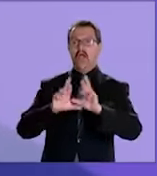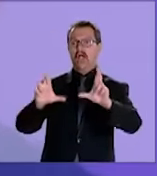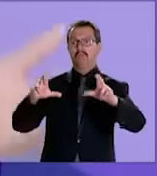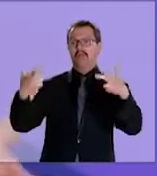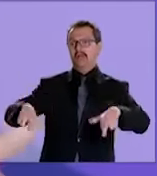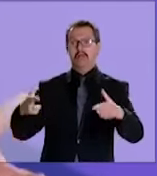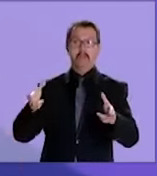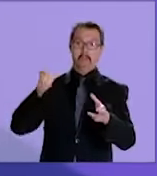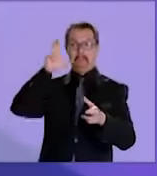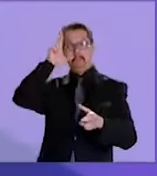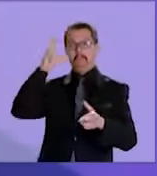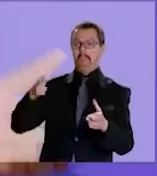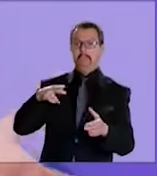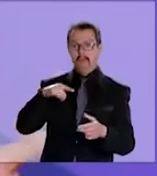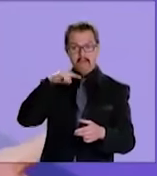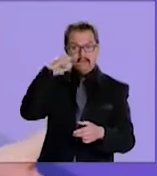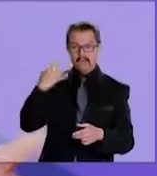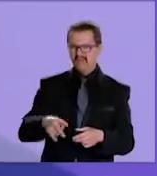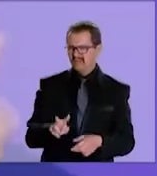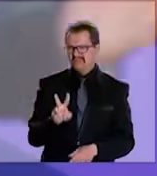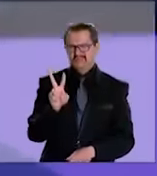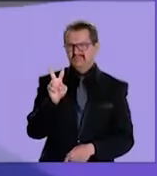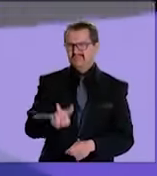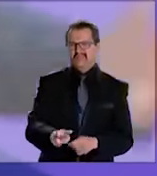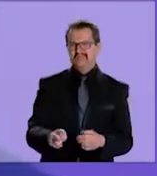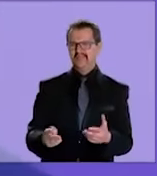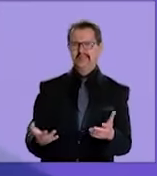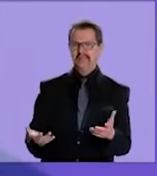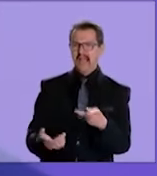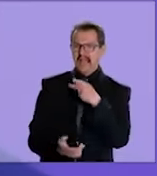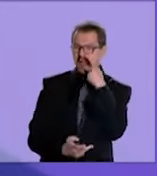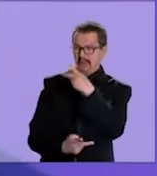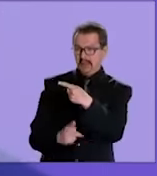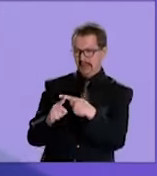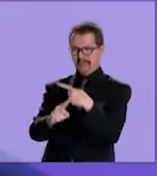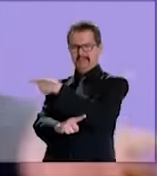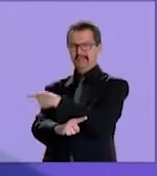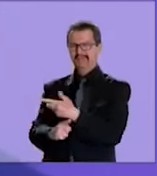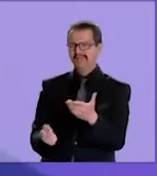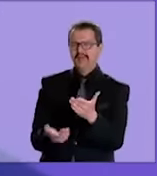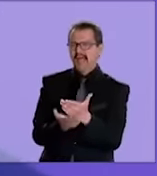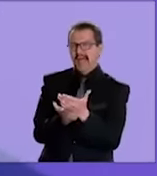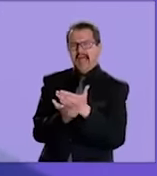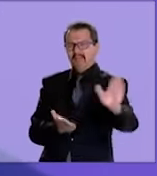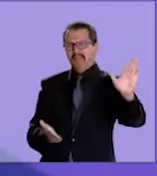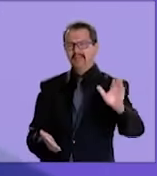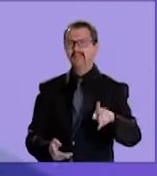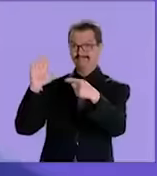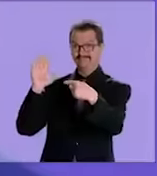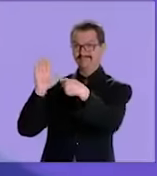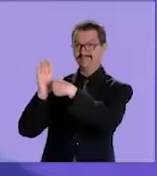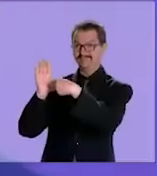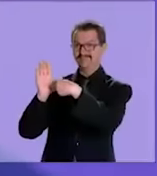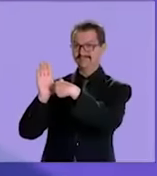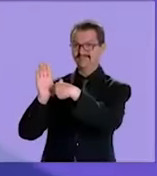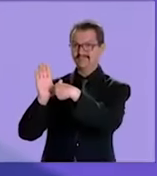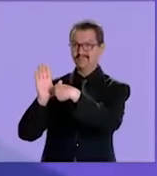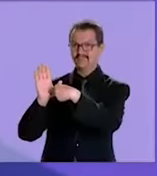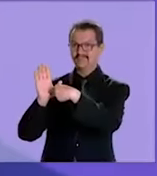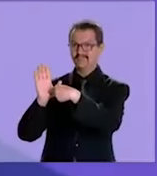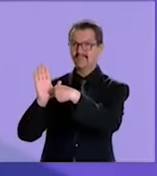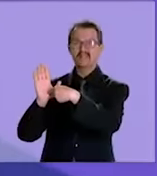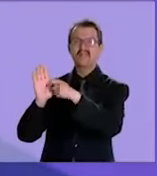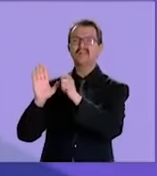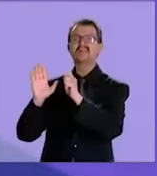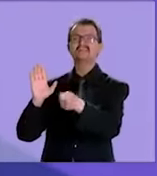No tiene nada que ver lo de mi hijo con el que tú hayas mantenido tu familia en Atlanta. Es un corrupto